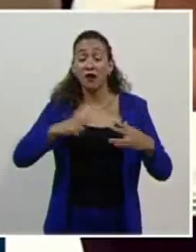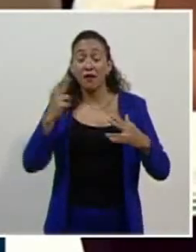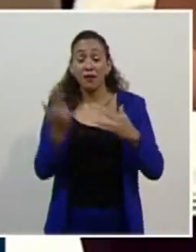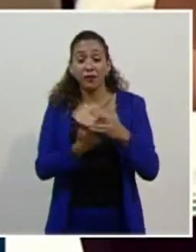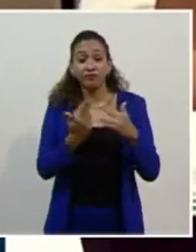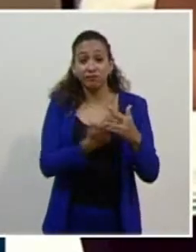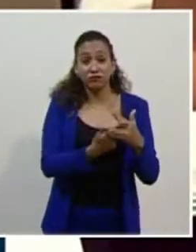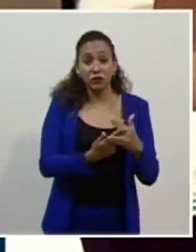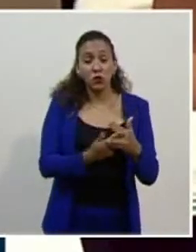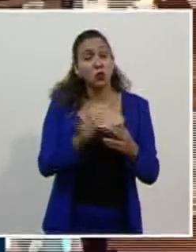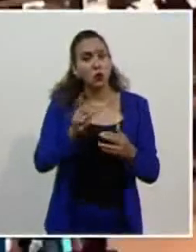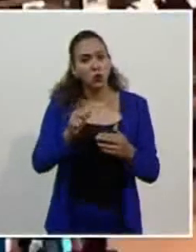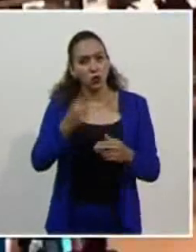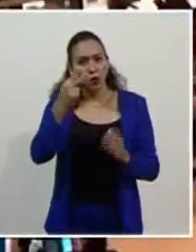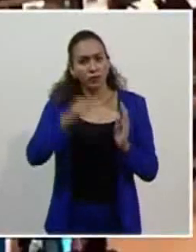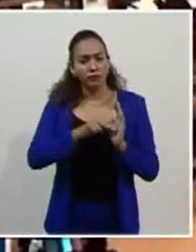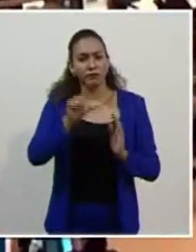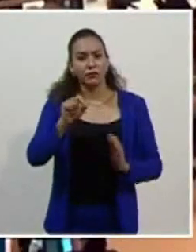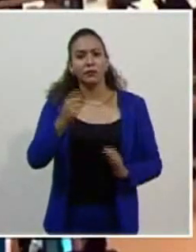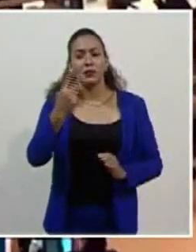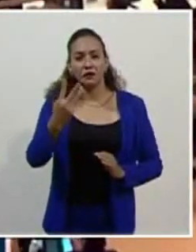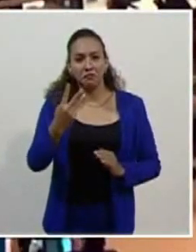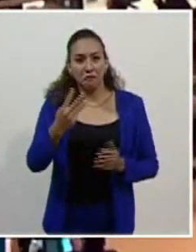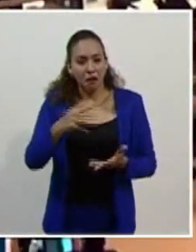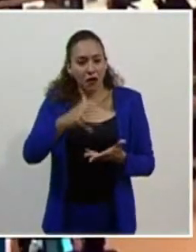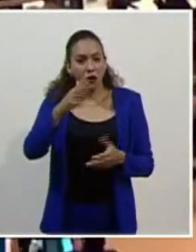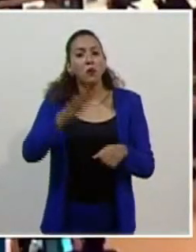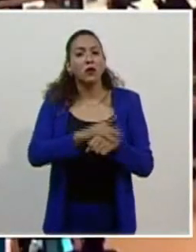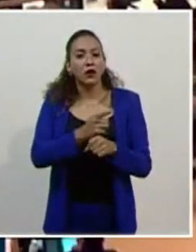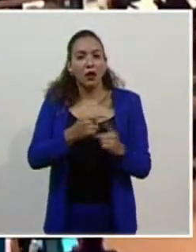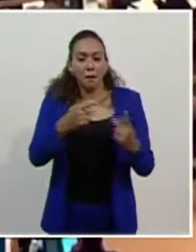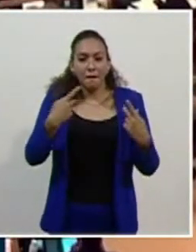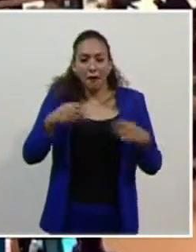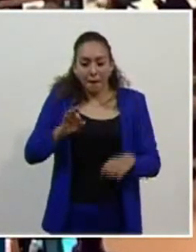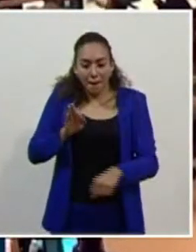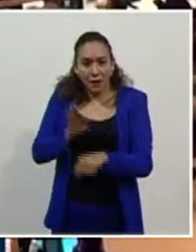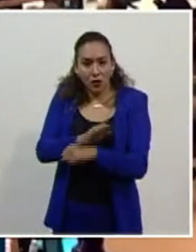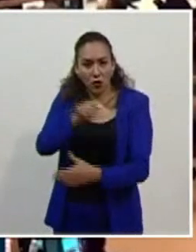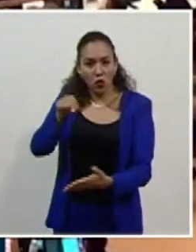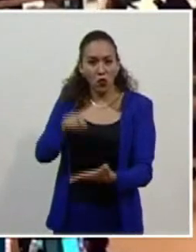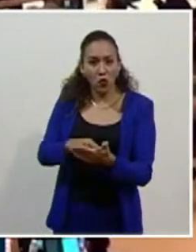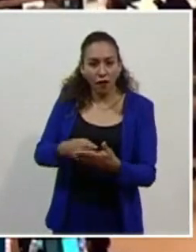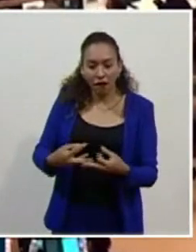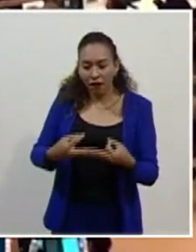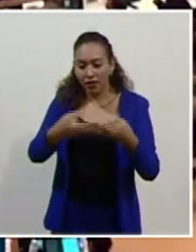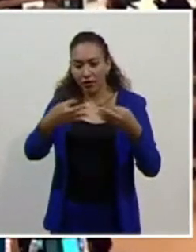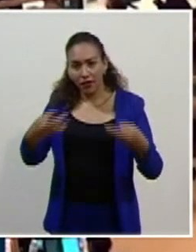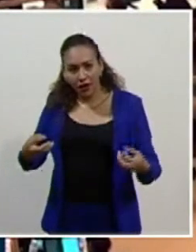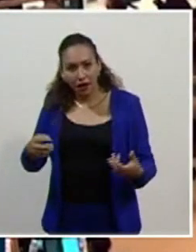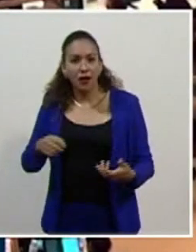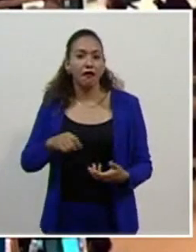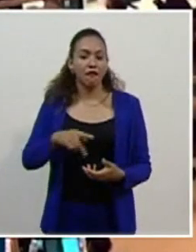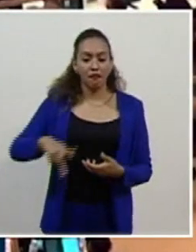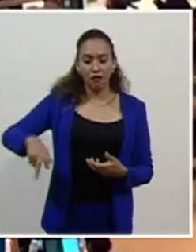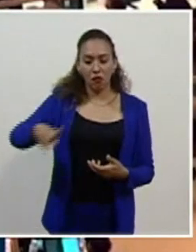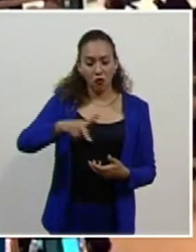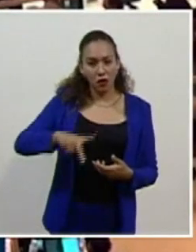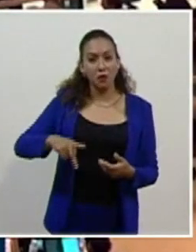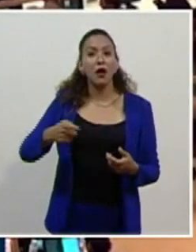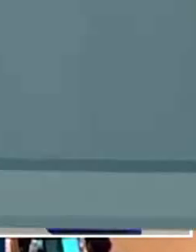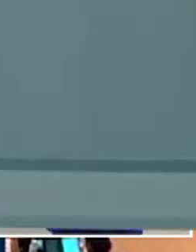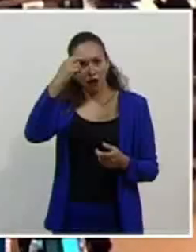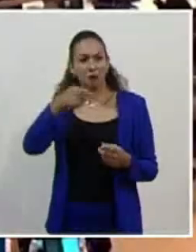en 2023, la mayoría de ellos por defender el medio ambiente, sus territorios y